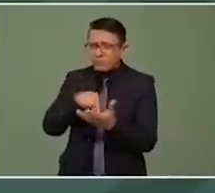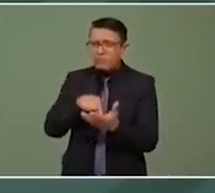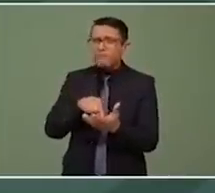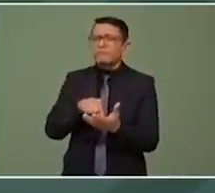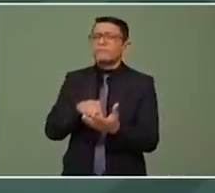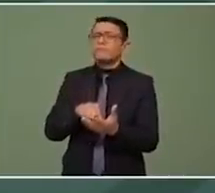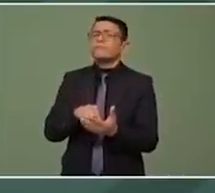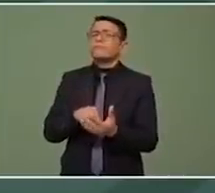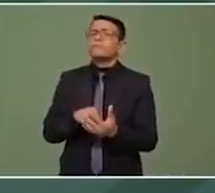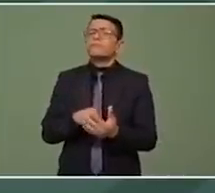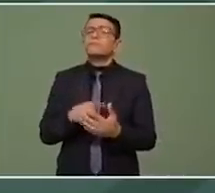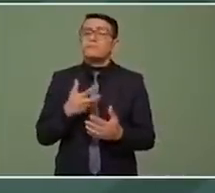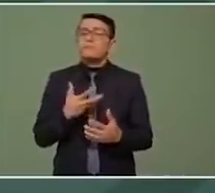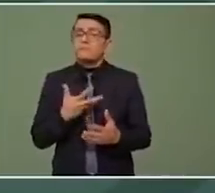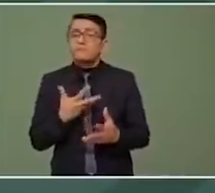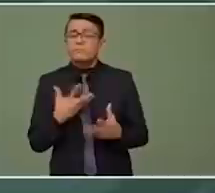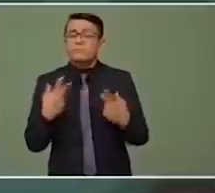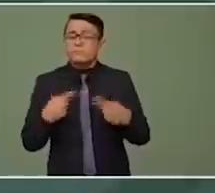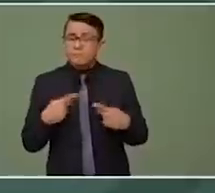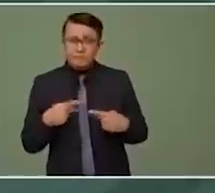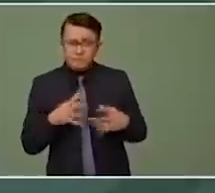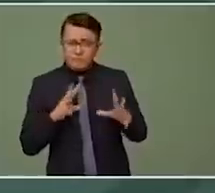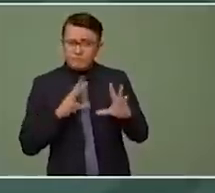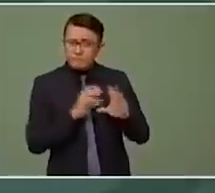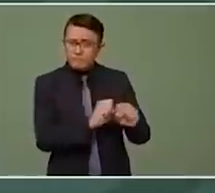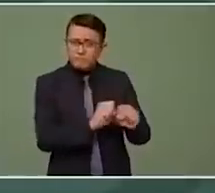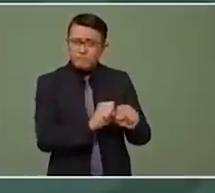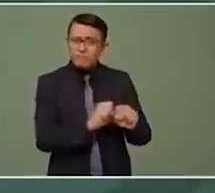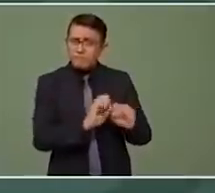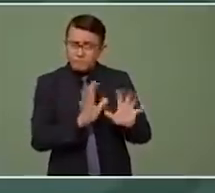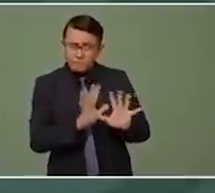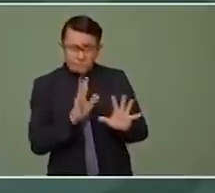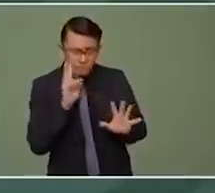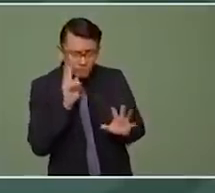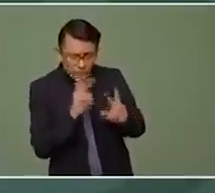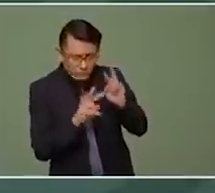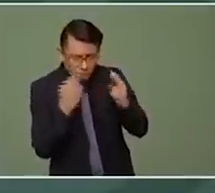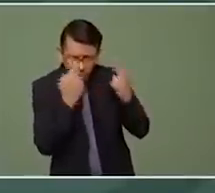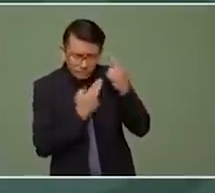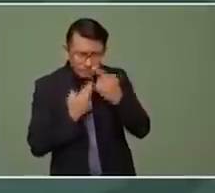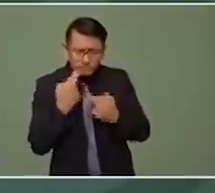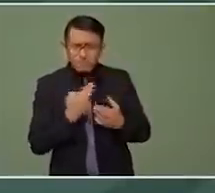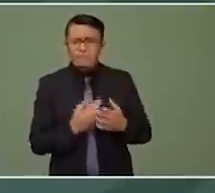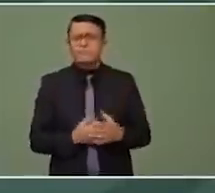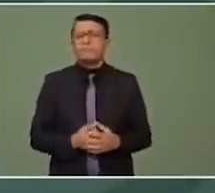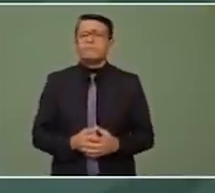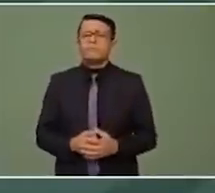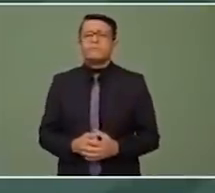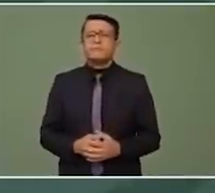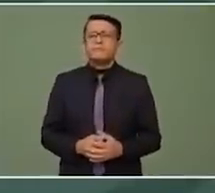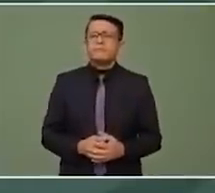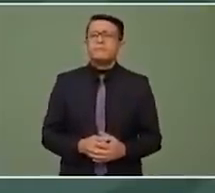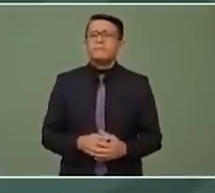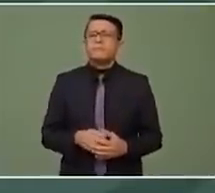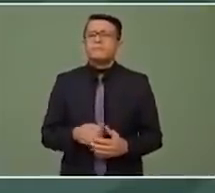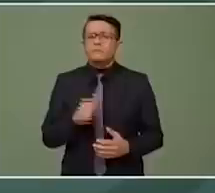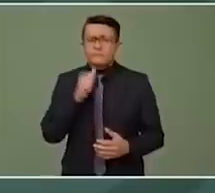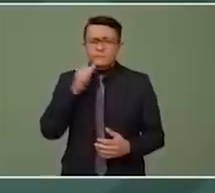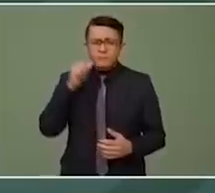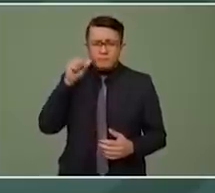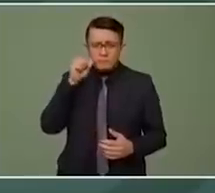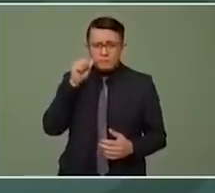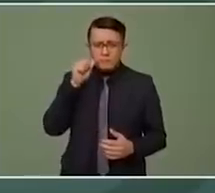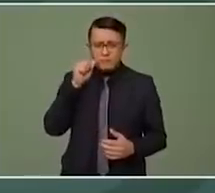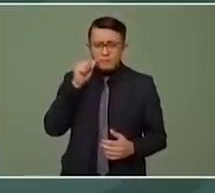heridos hospitalizados a pesar de todo esto ayer el mismo en hidalgo